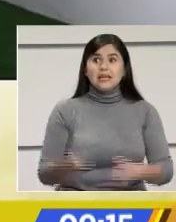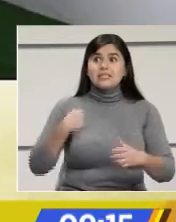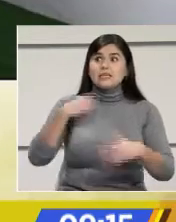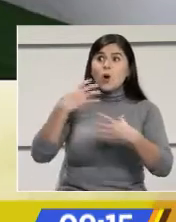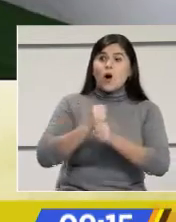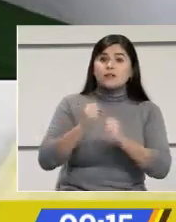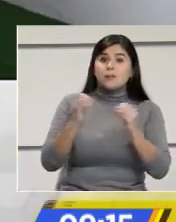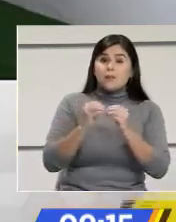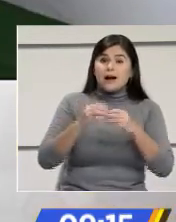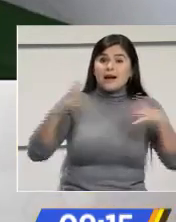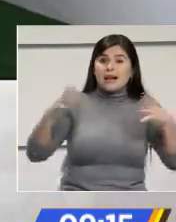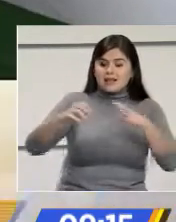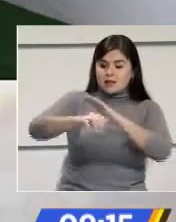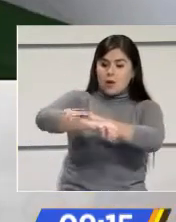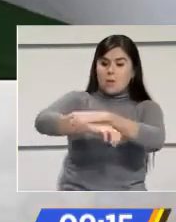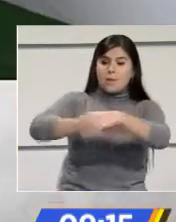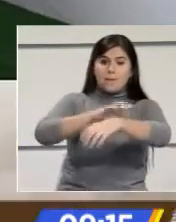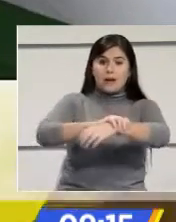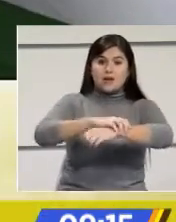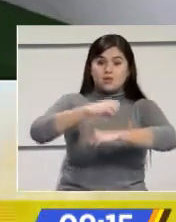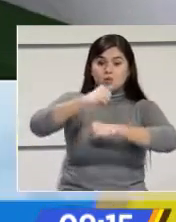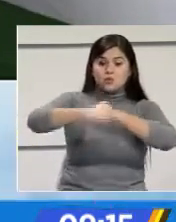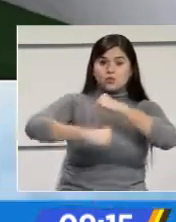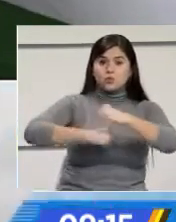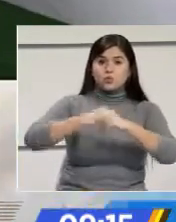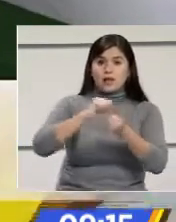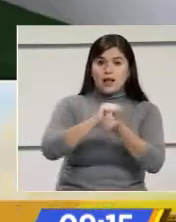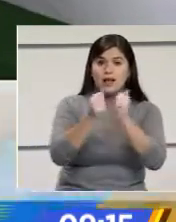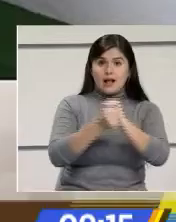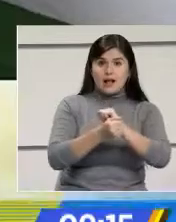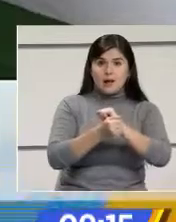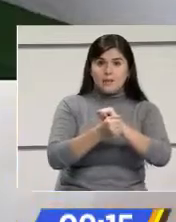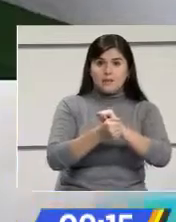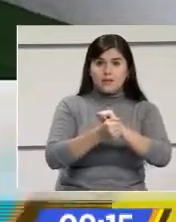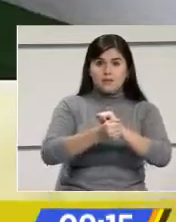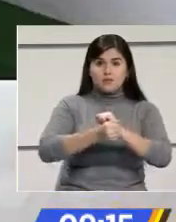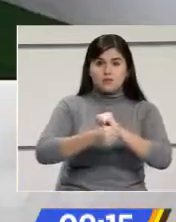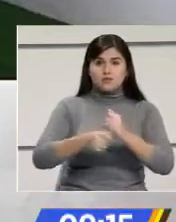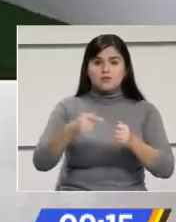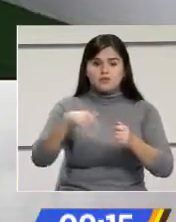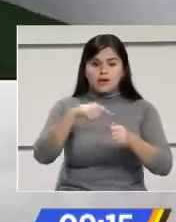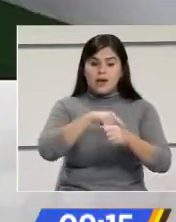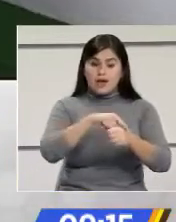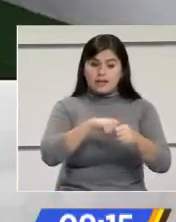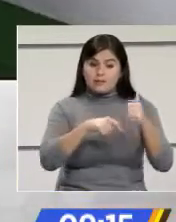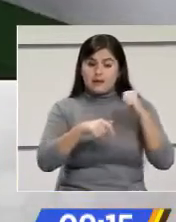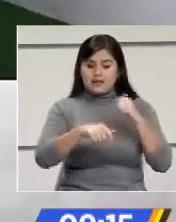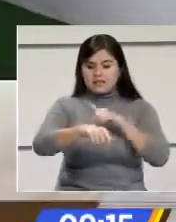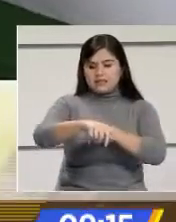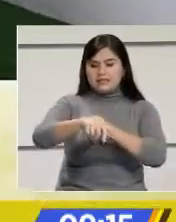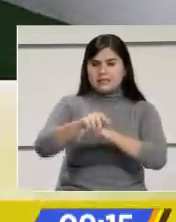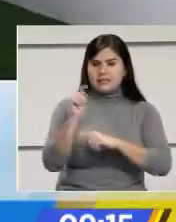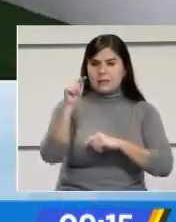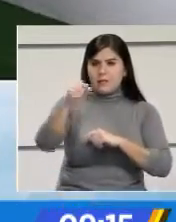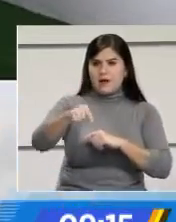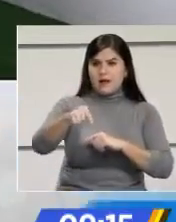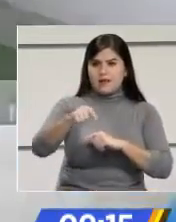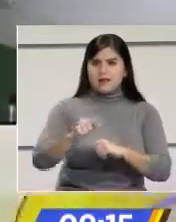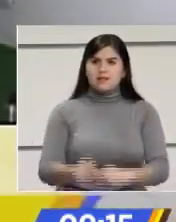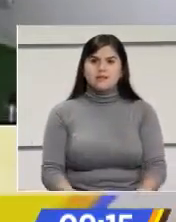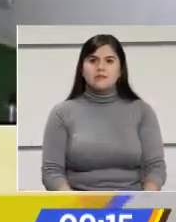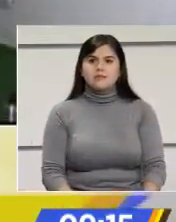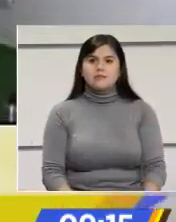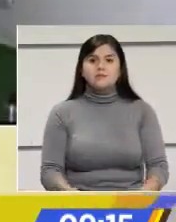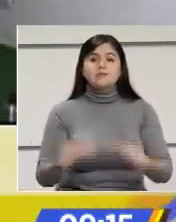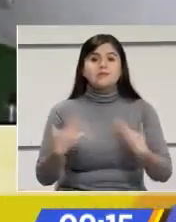Igual, claro, hacia adelante, hacia atrás, hacia el cuerpo. Está buenísimo. Y luego hacia afuera. Así es. Ven. Excelente, compañero. Miren, ahora